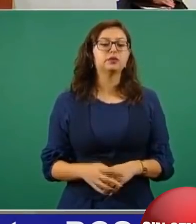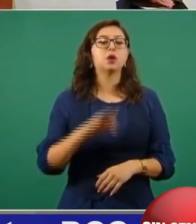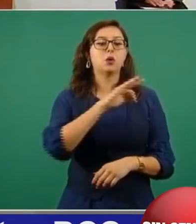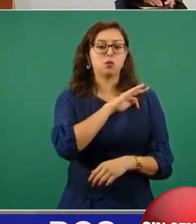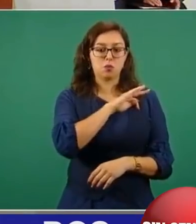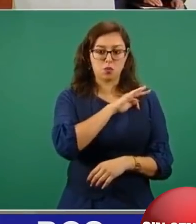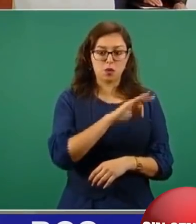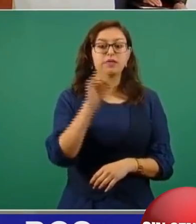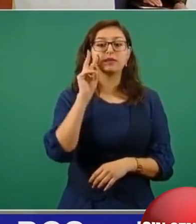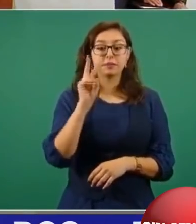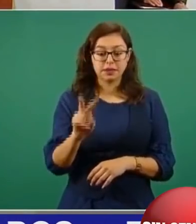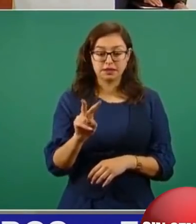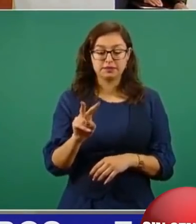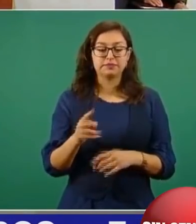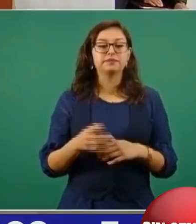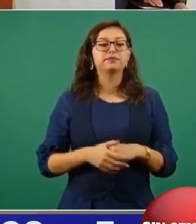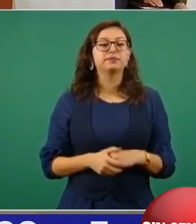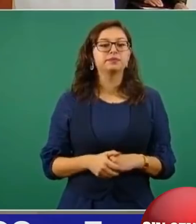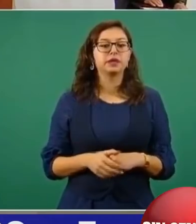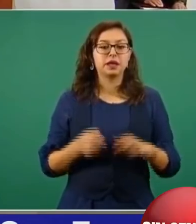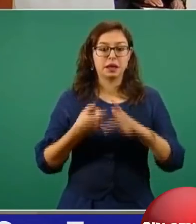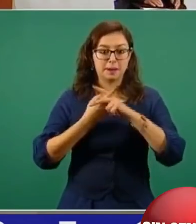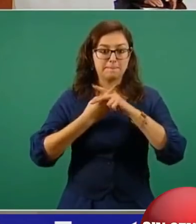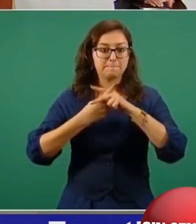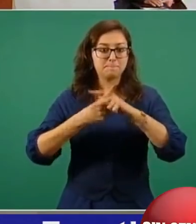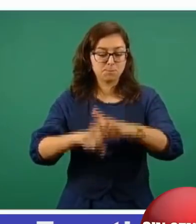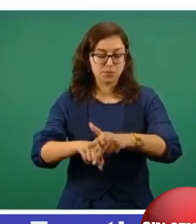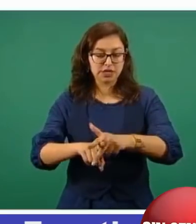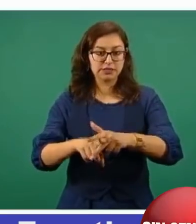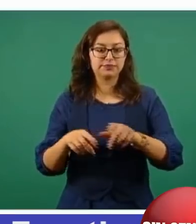se arrancó el operativo. Se dispusieron